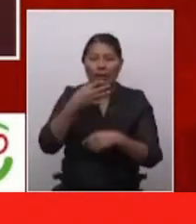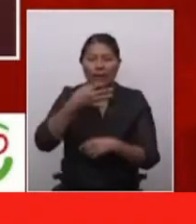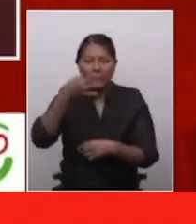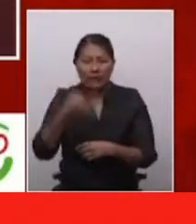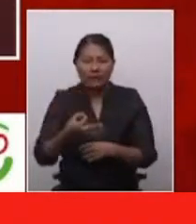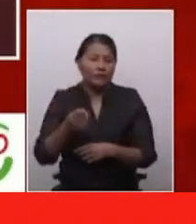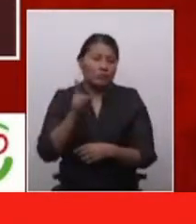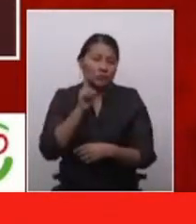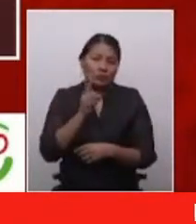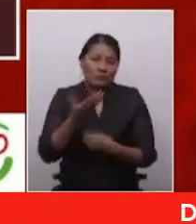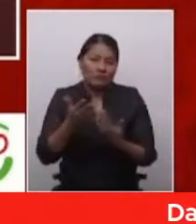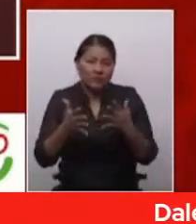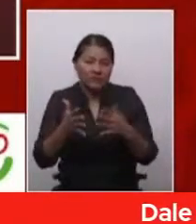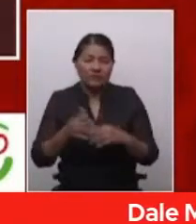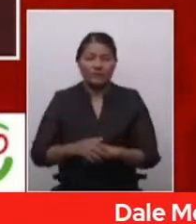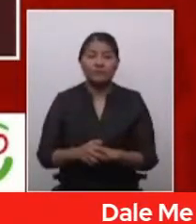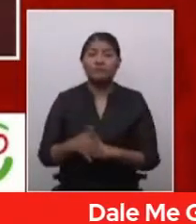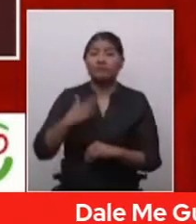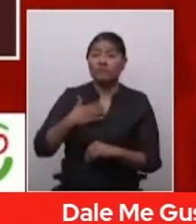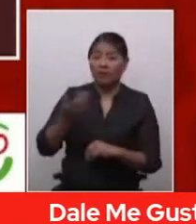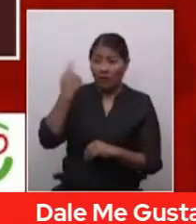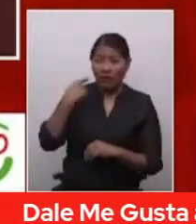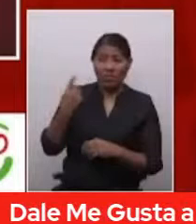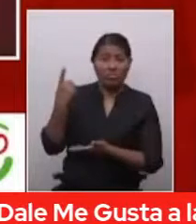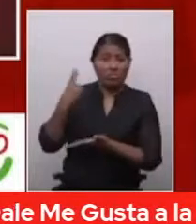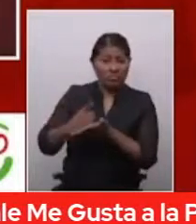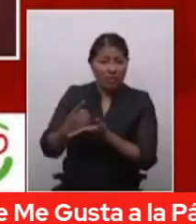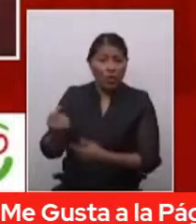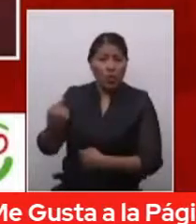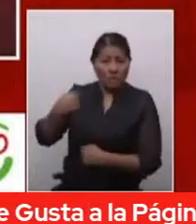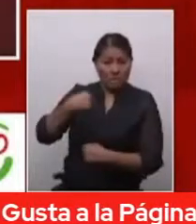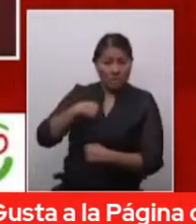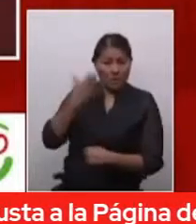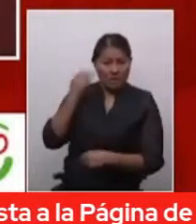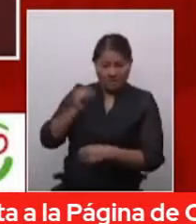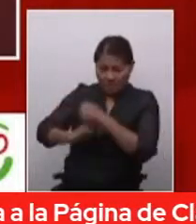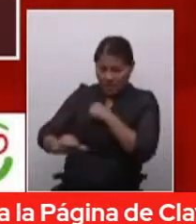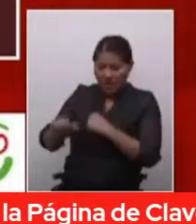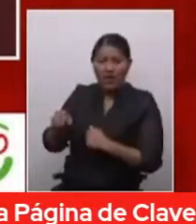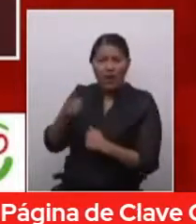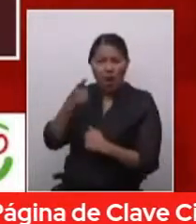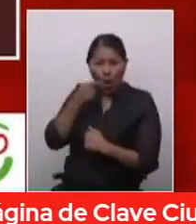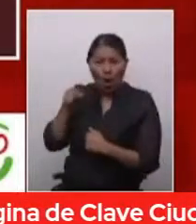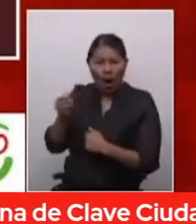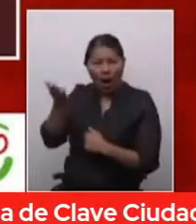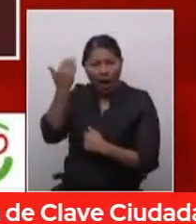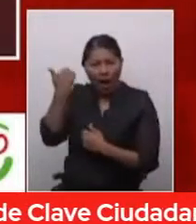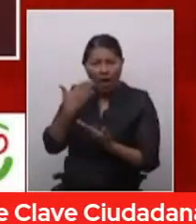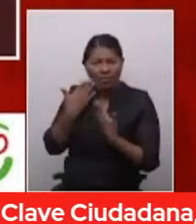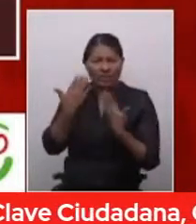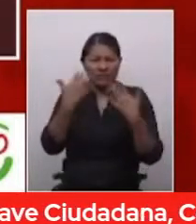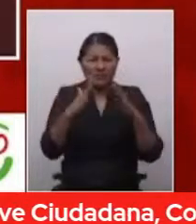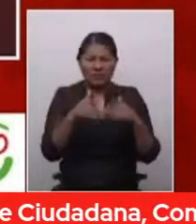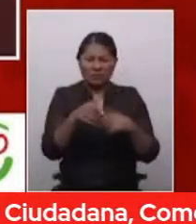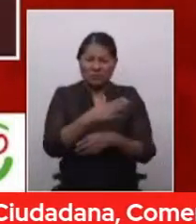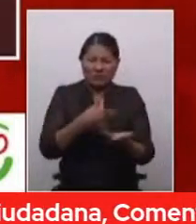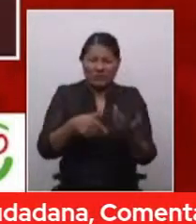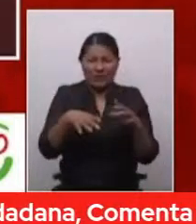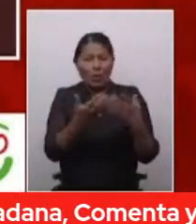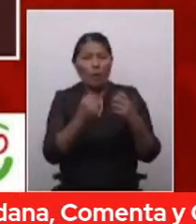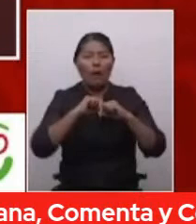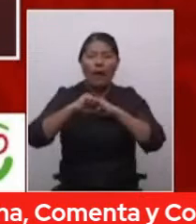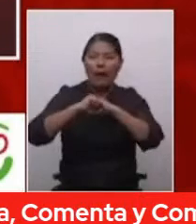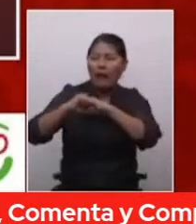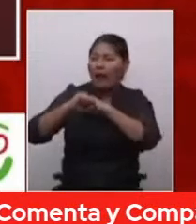una denuncia contra mí, por mi hijo, por un tema banal, que es el alquiler de un local para un posible local de